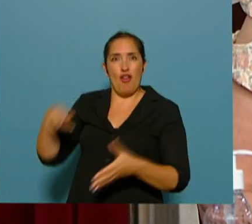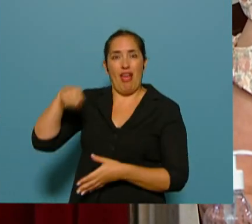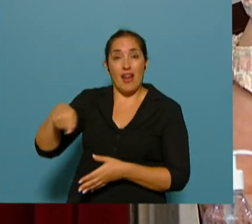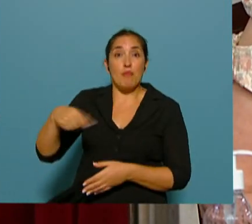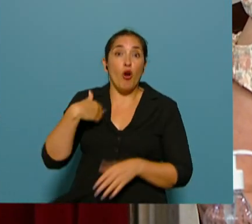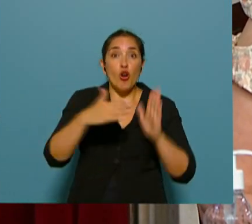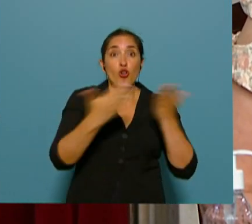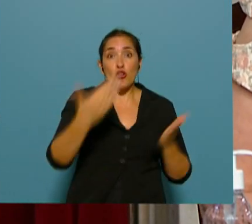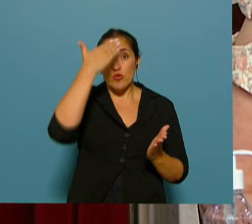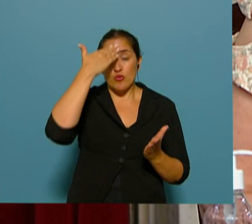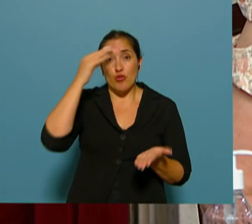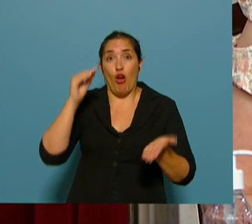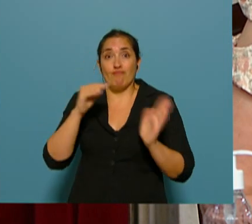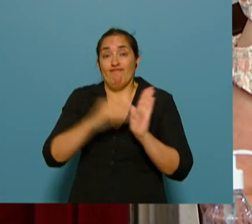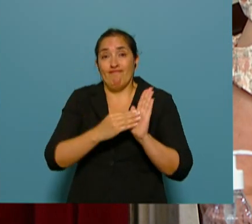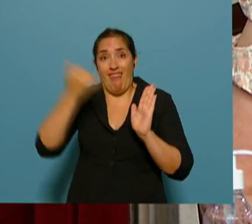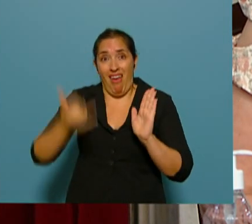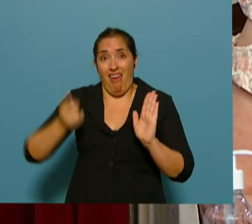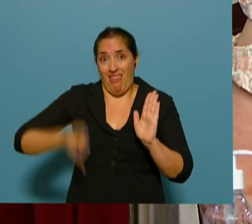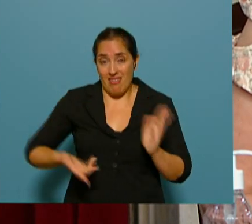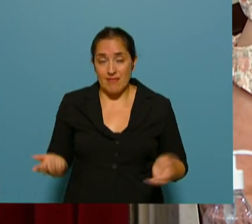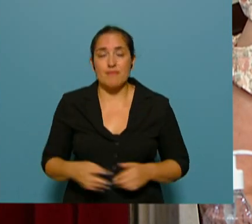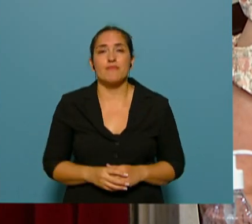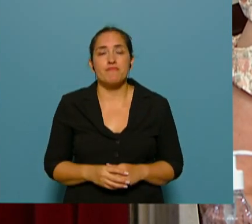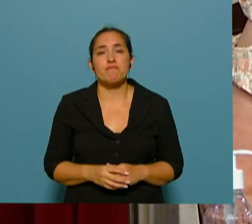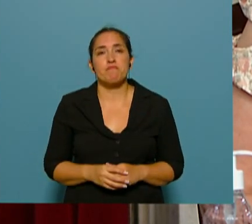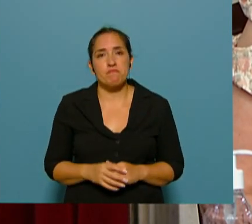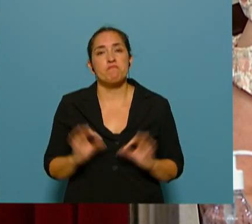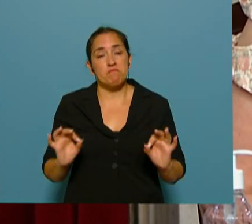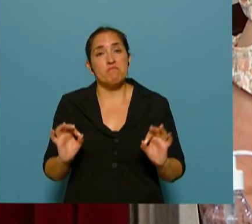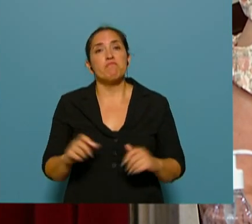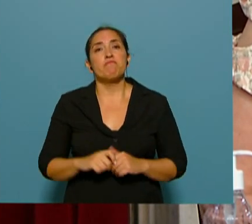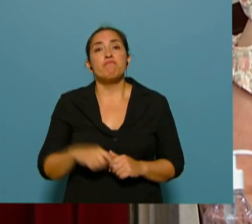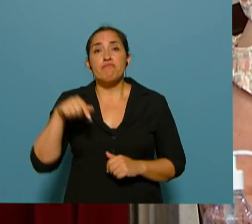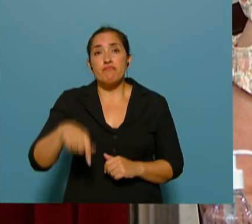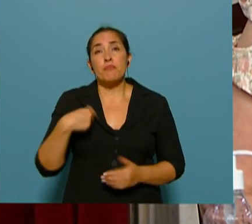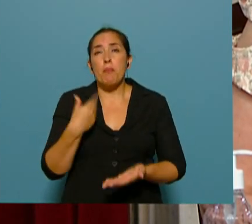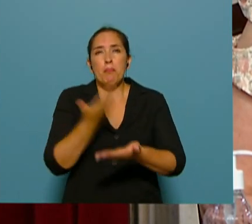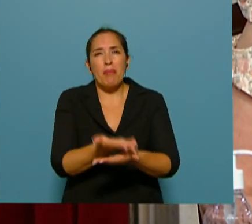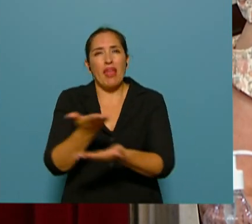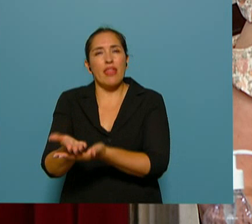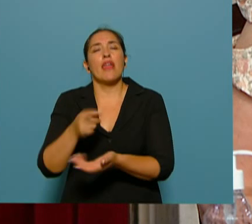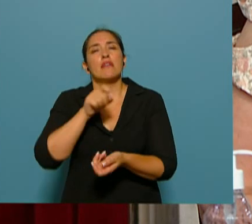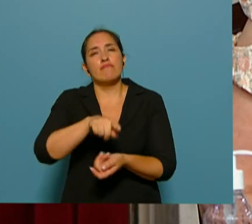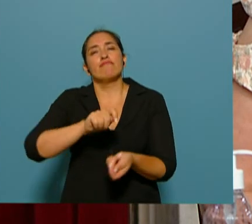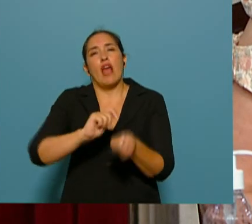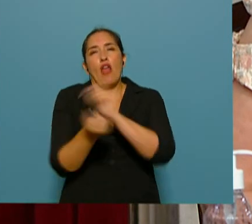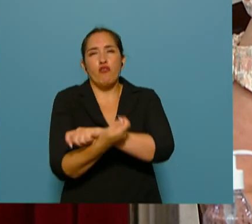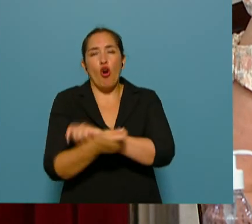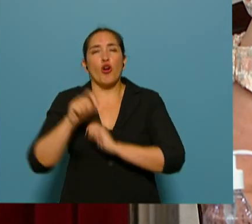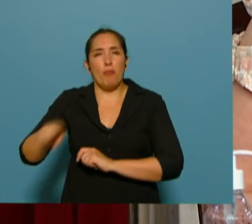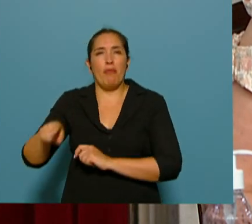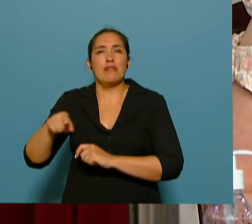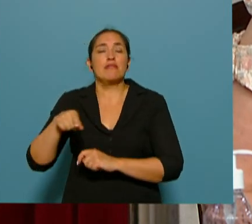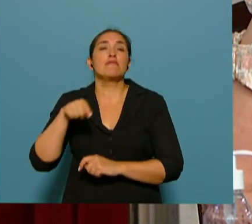la Constitución instituye. Fuera de ello, en ocasión de presentar aquellas reformas al Fuero Federal, convoqué